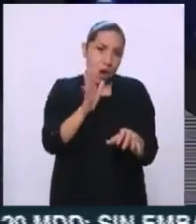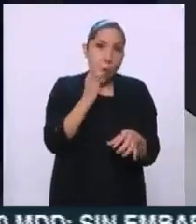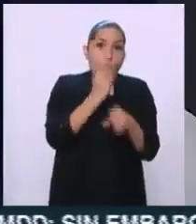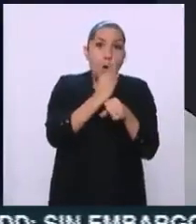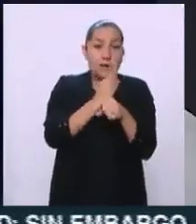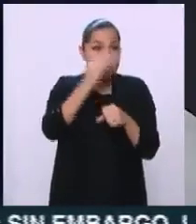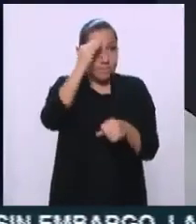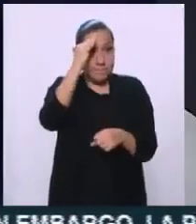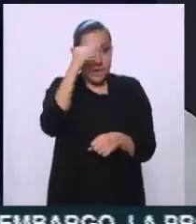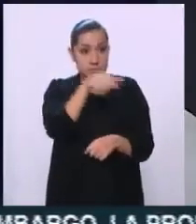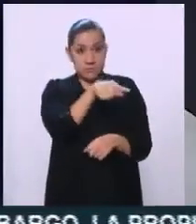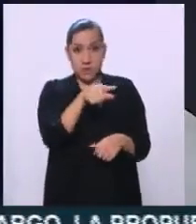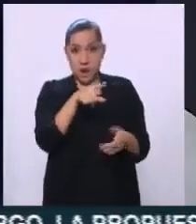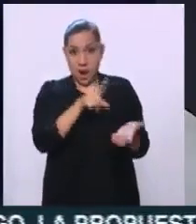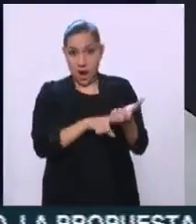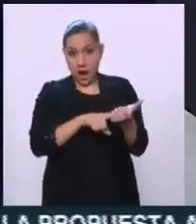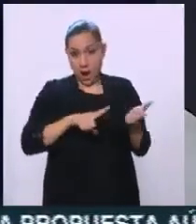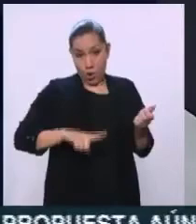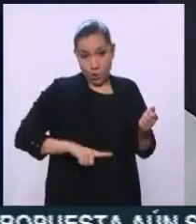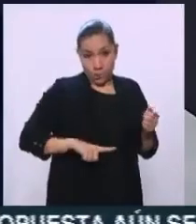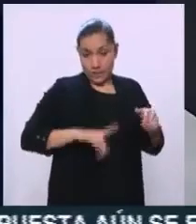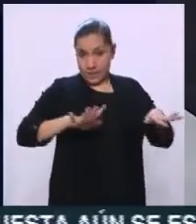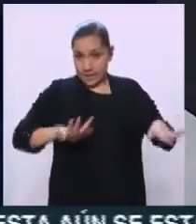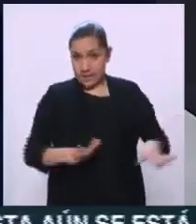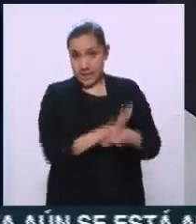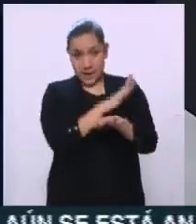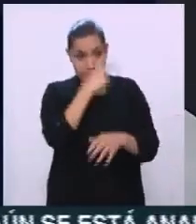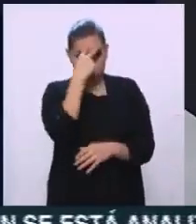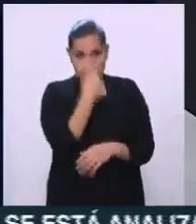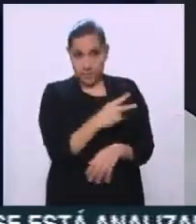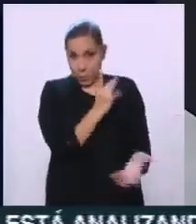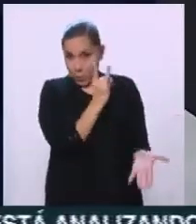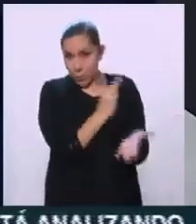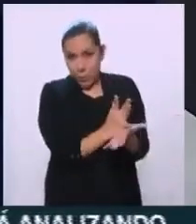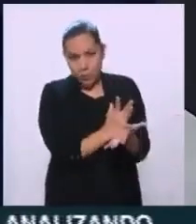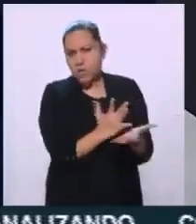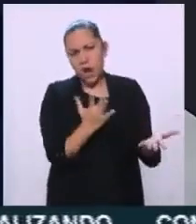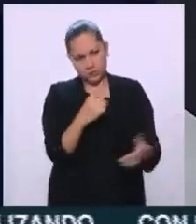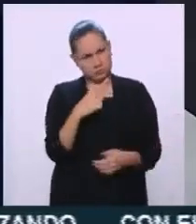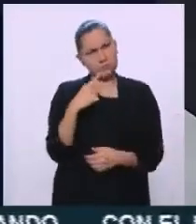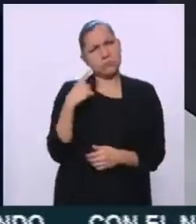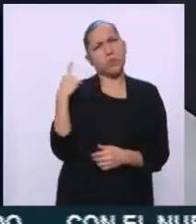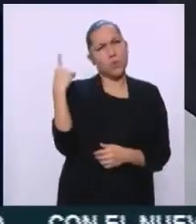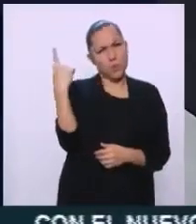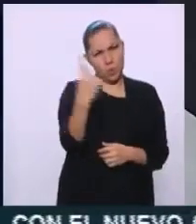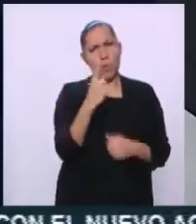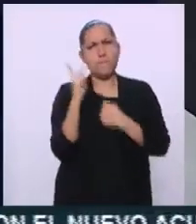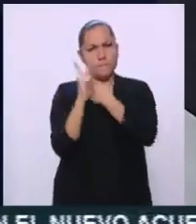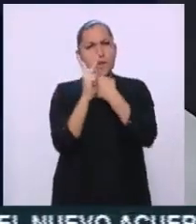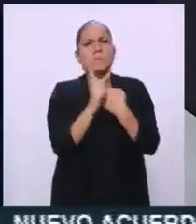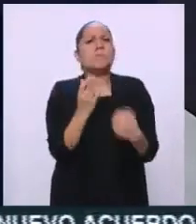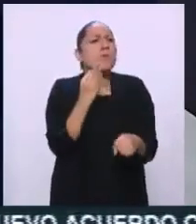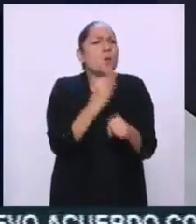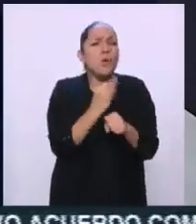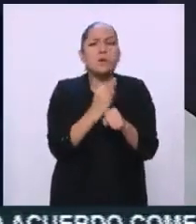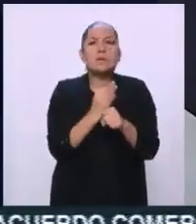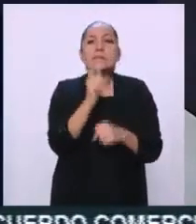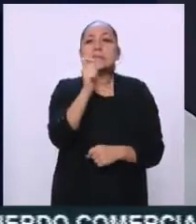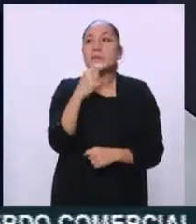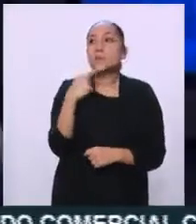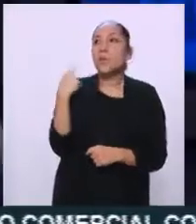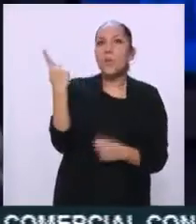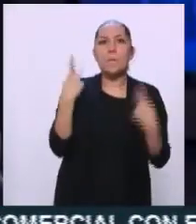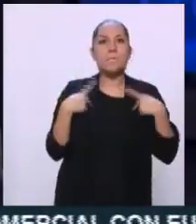Los medios de comunicación, como los conocíamos, están cambiando su papel, pero esto es un tema del consumo de información y del consumo